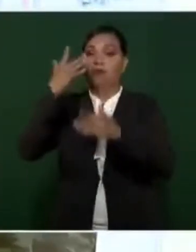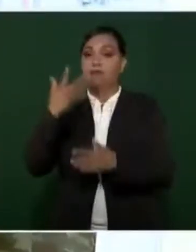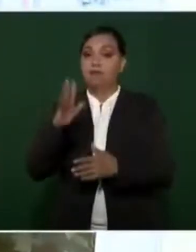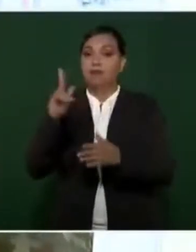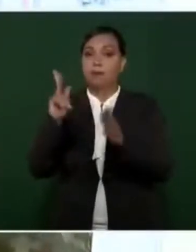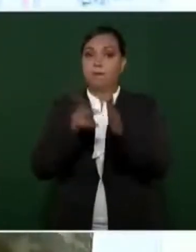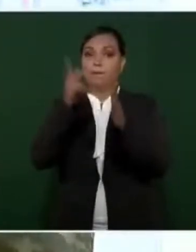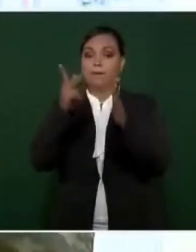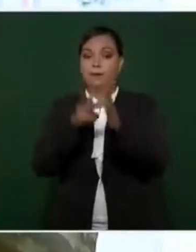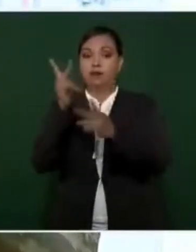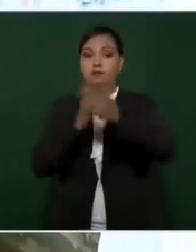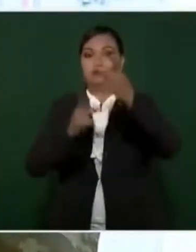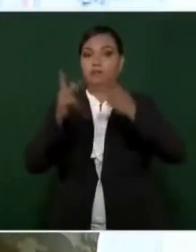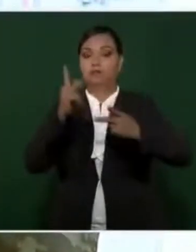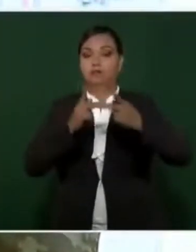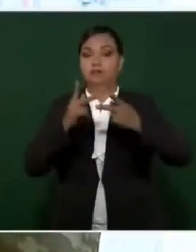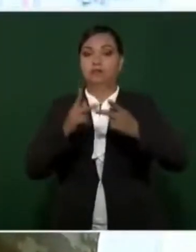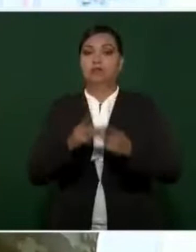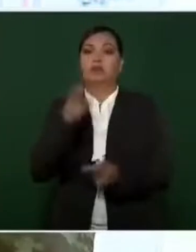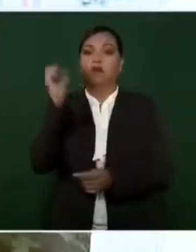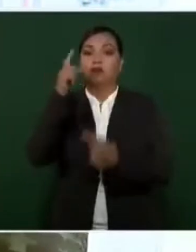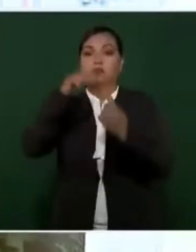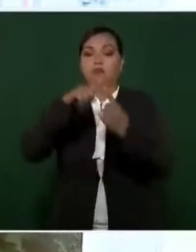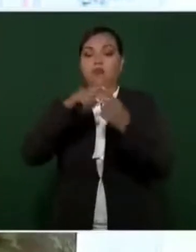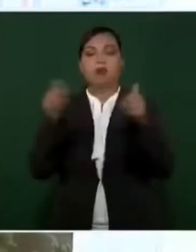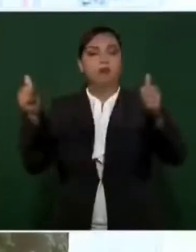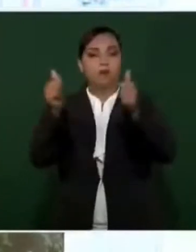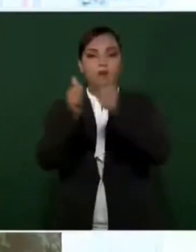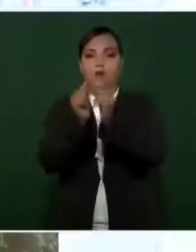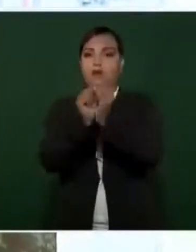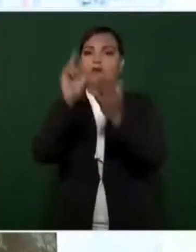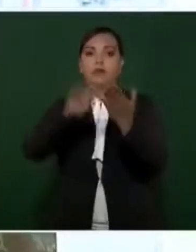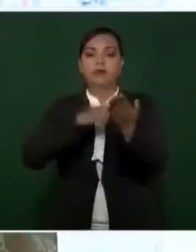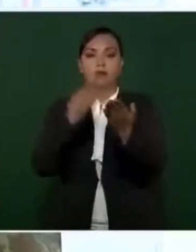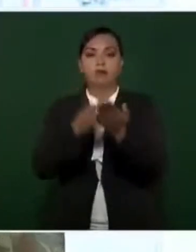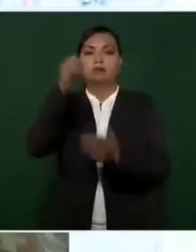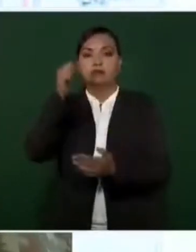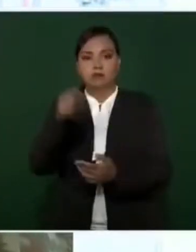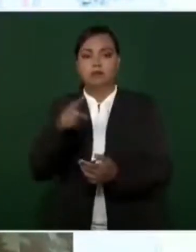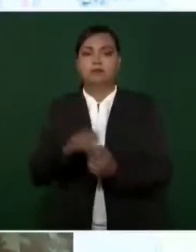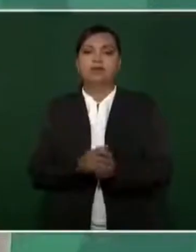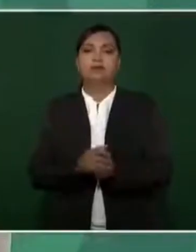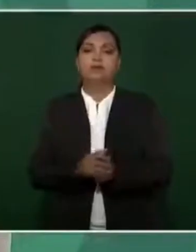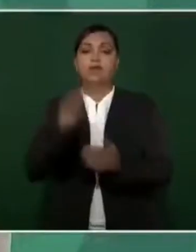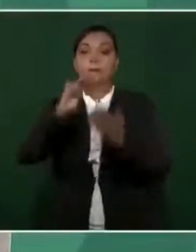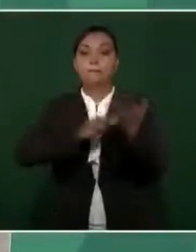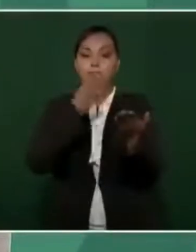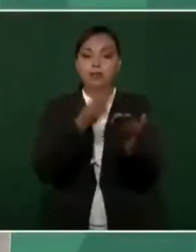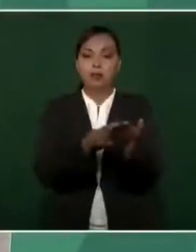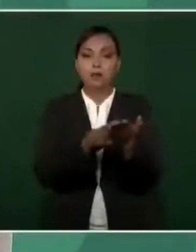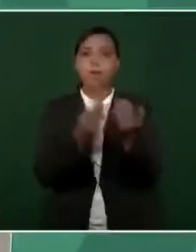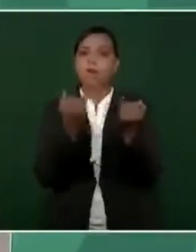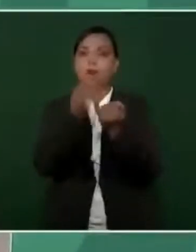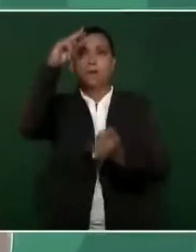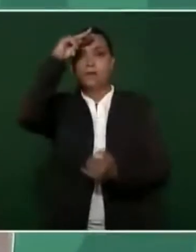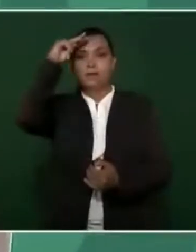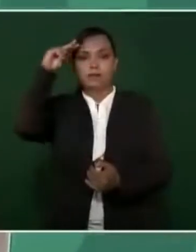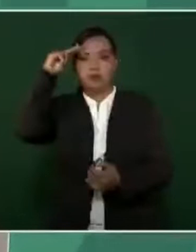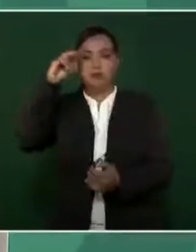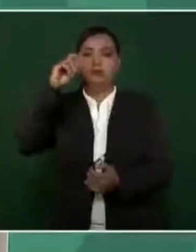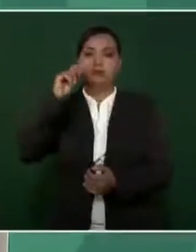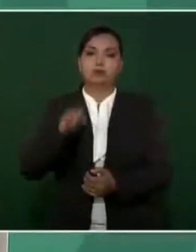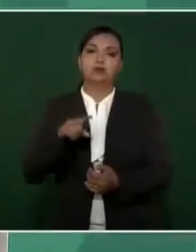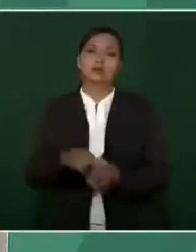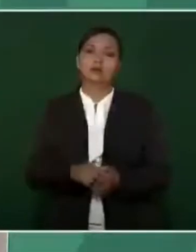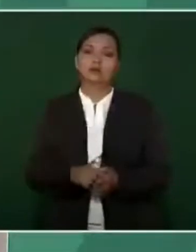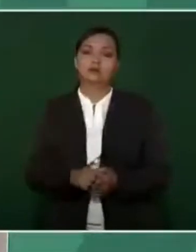estado presente esta Fuerza de Tarea Conjunta, en Reynosa también ha estado, en Matamoros, en Victoria. Entonces,